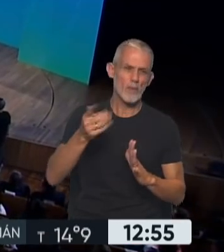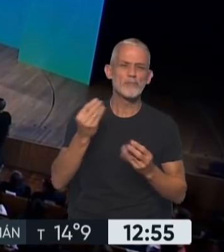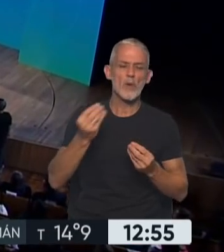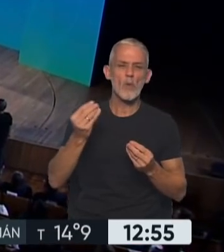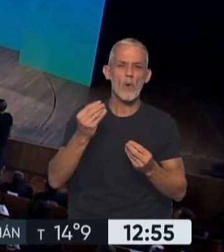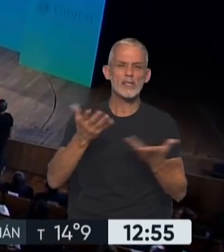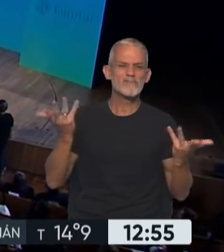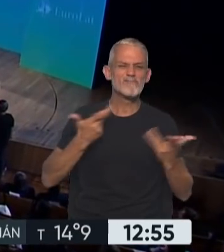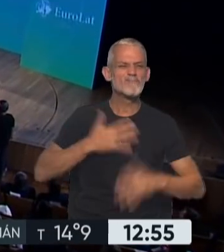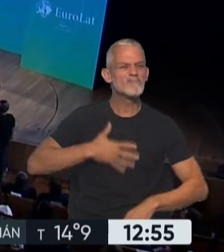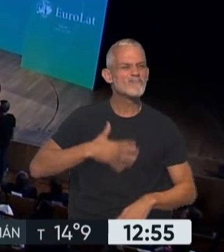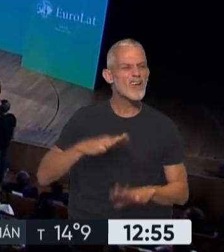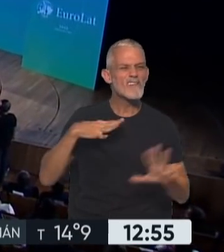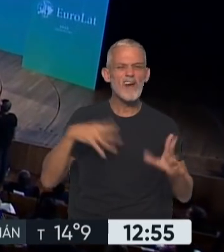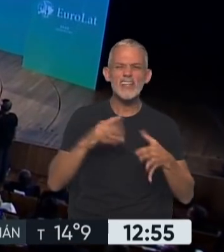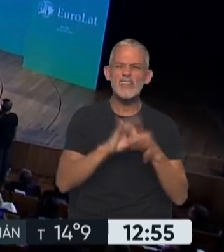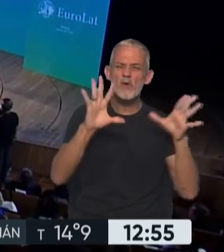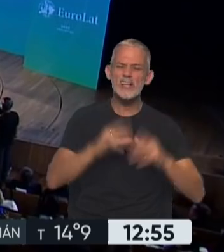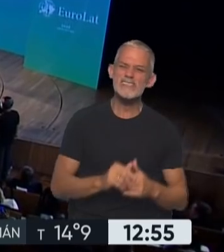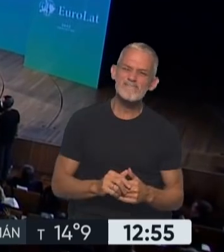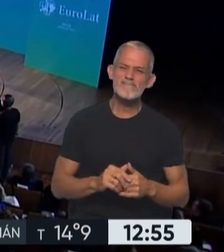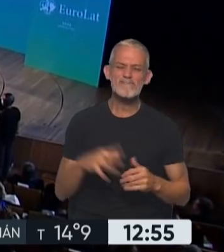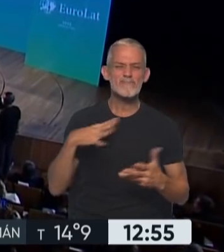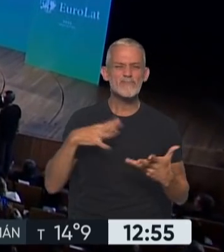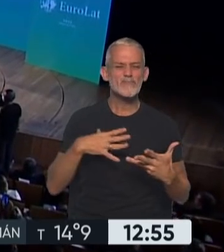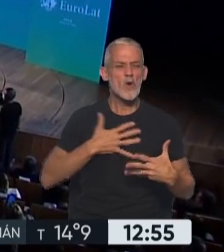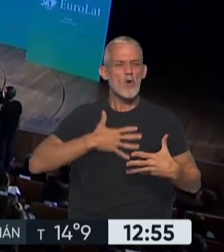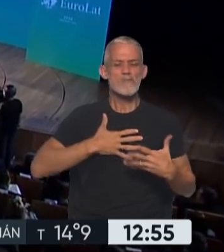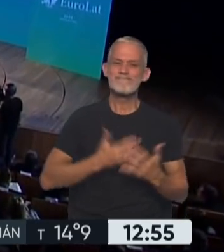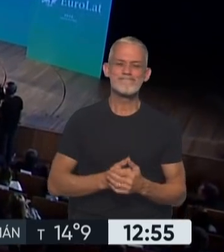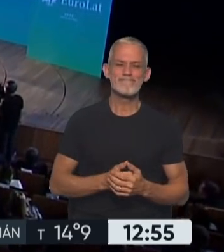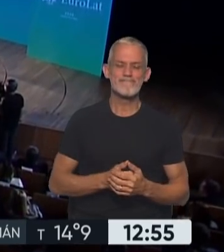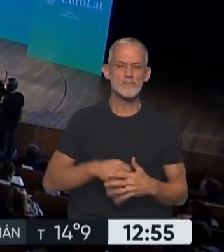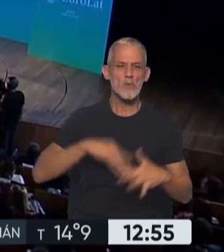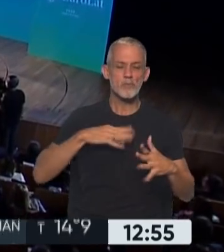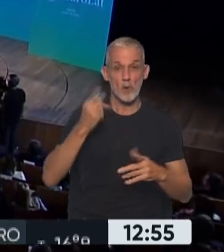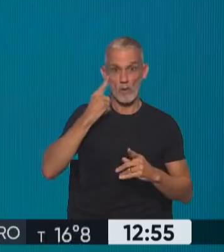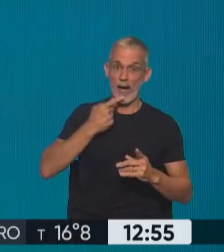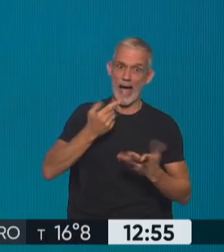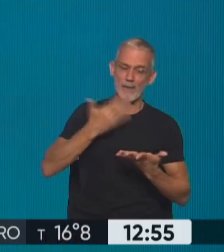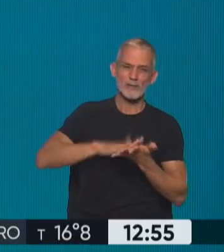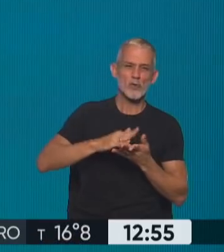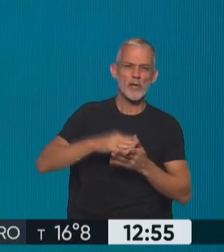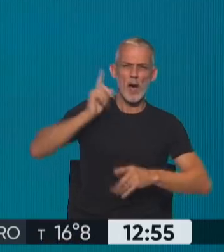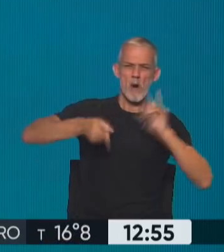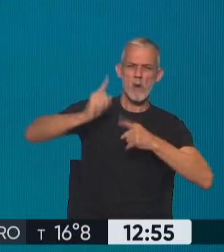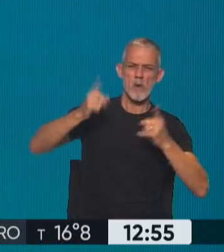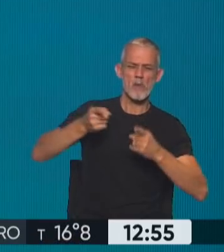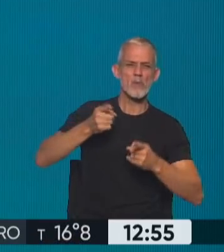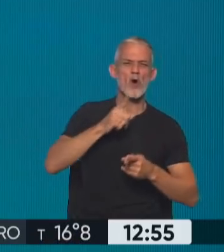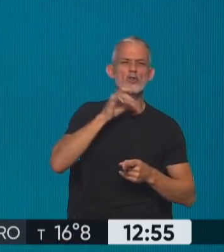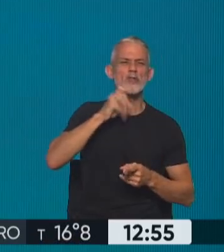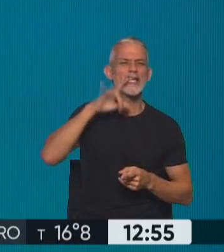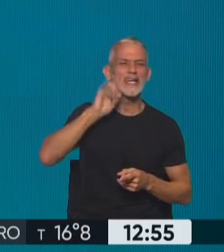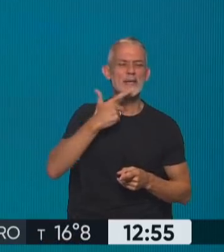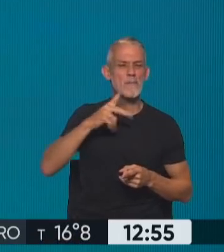la insatisfacción de la democracia. Vos hablabas recién de los totalitarismos, usted hablaba de los totalitarismos, copresidente